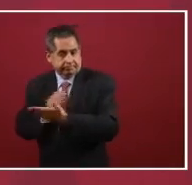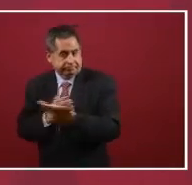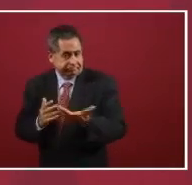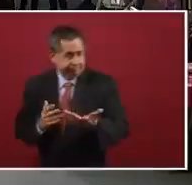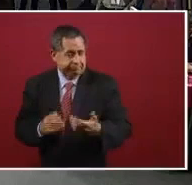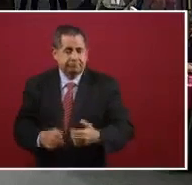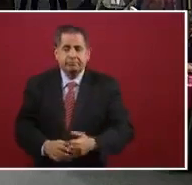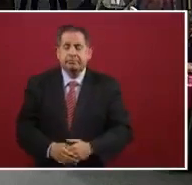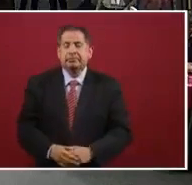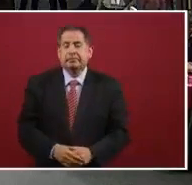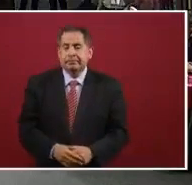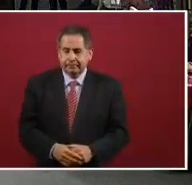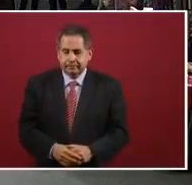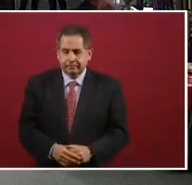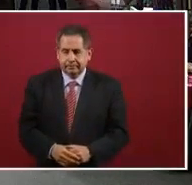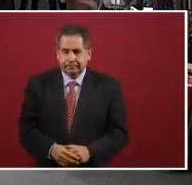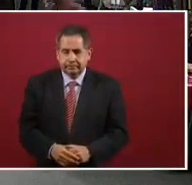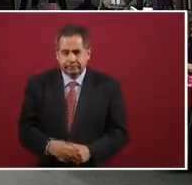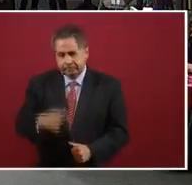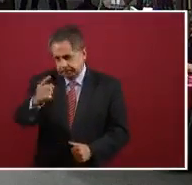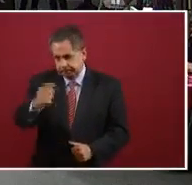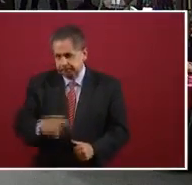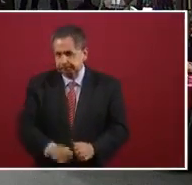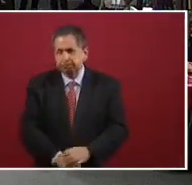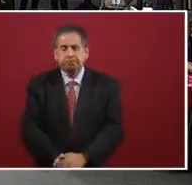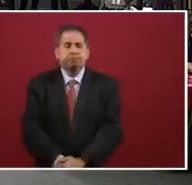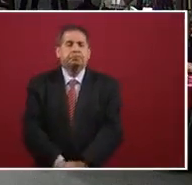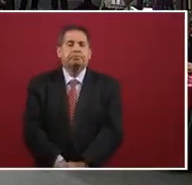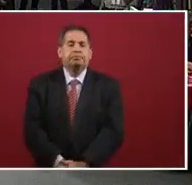Muchas gracias. Ahí atrás.